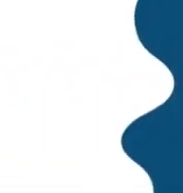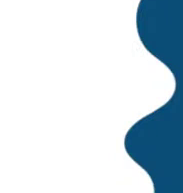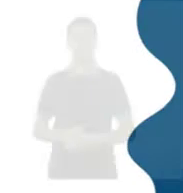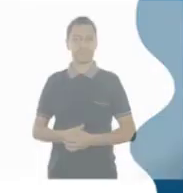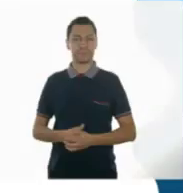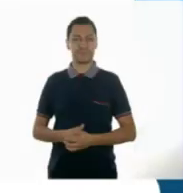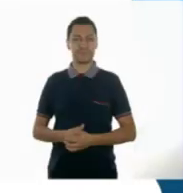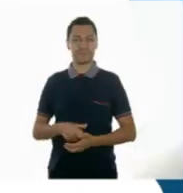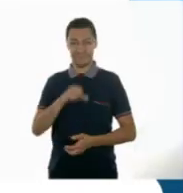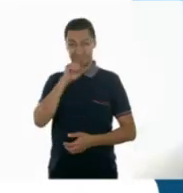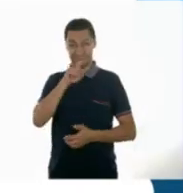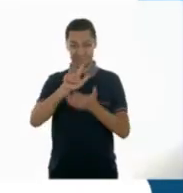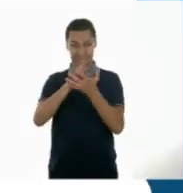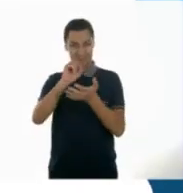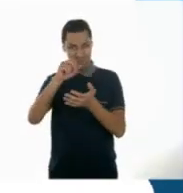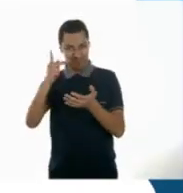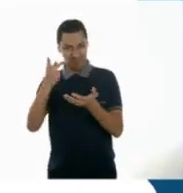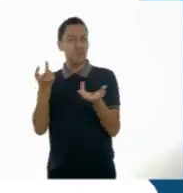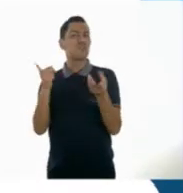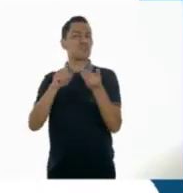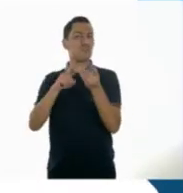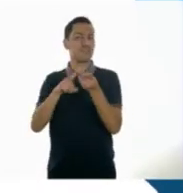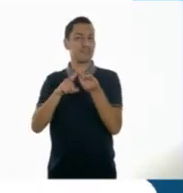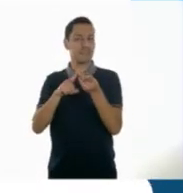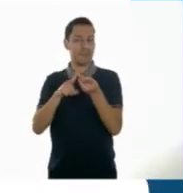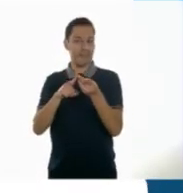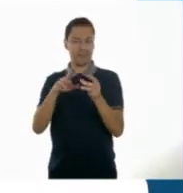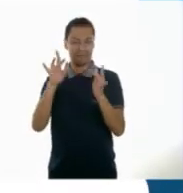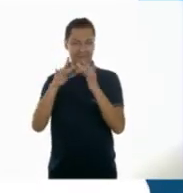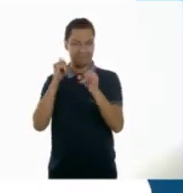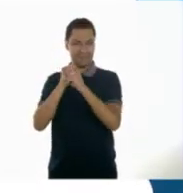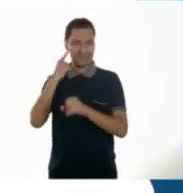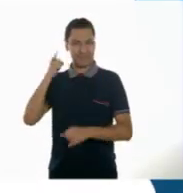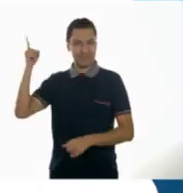También puedes encontrar los libros de texto en la página